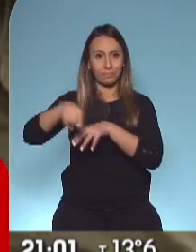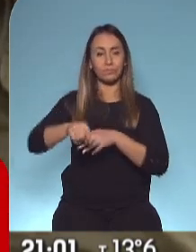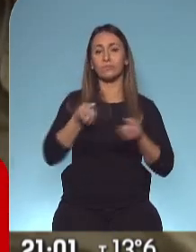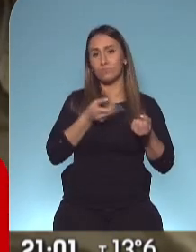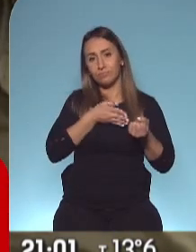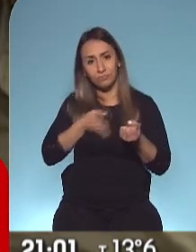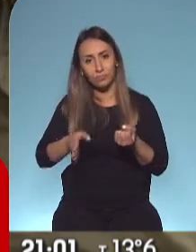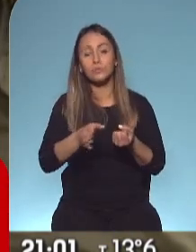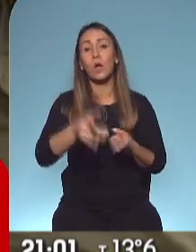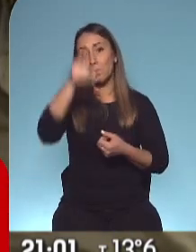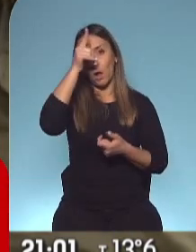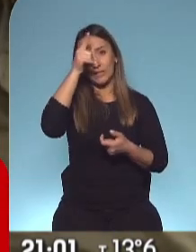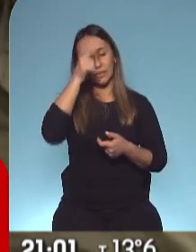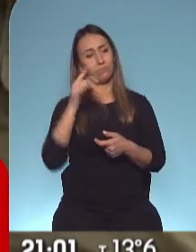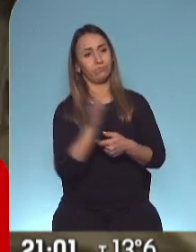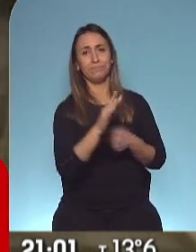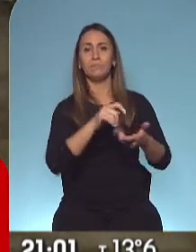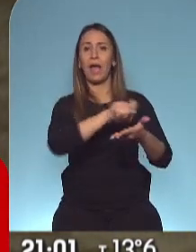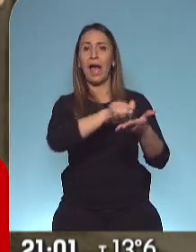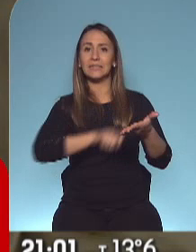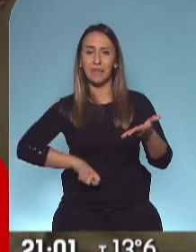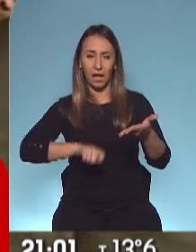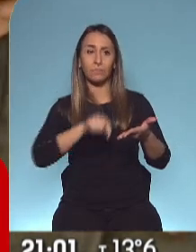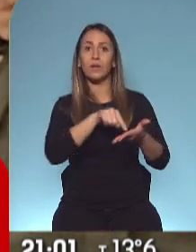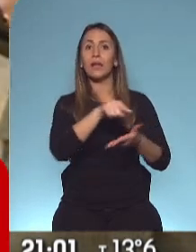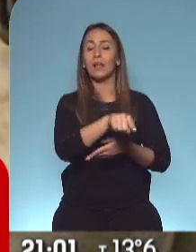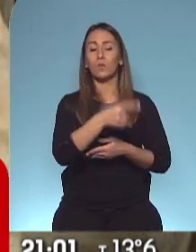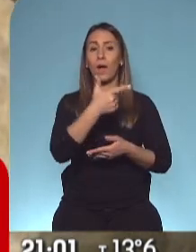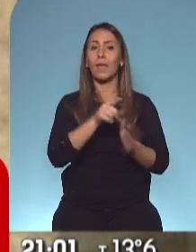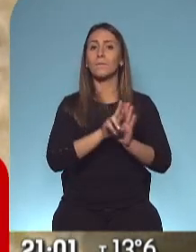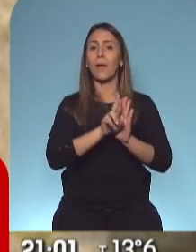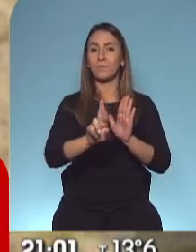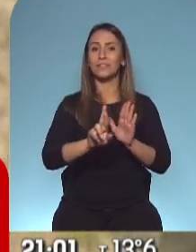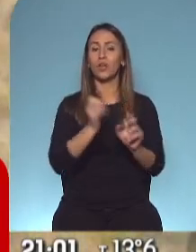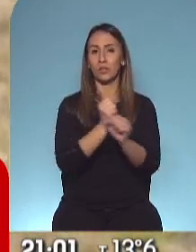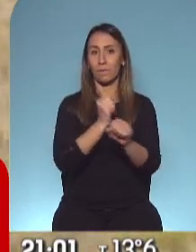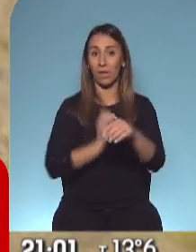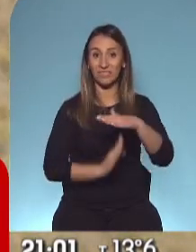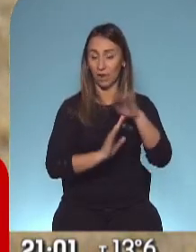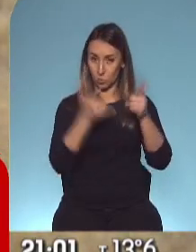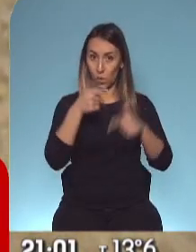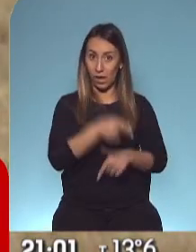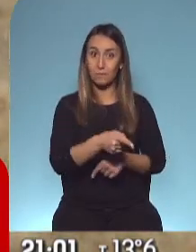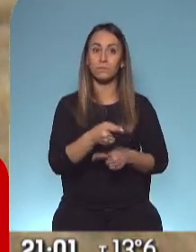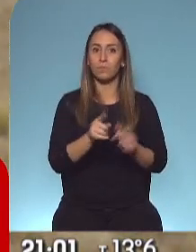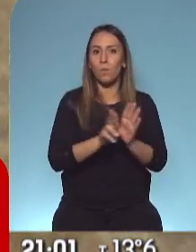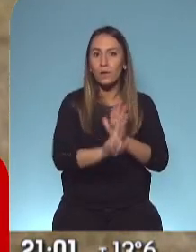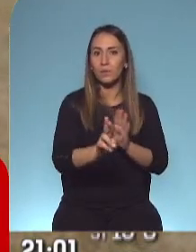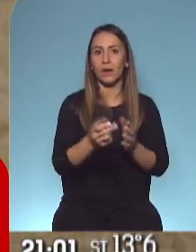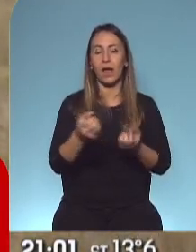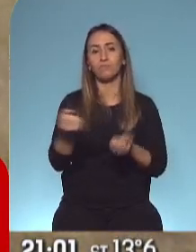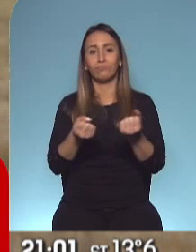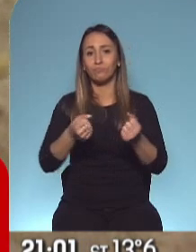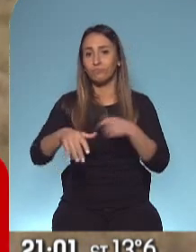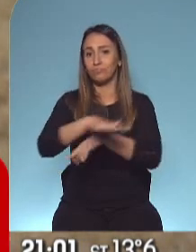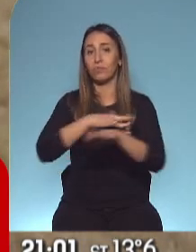policía bonaerense le labró un acta porque Facundo no tenía consigo un permiso de trabajador esencial que lo habilitara para circular libremente durante